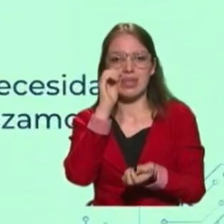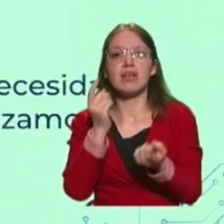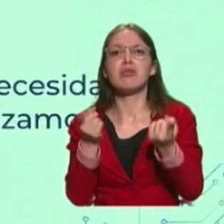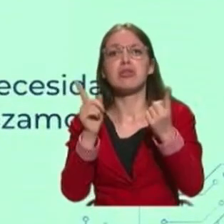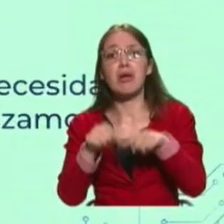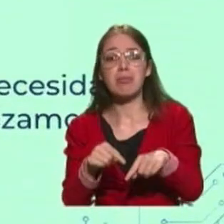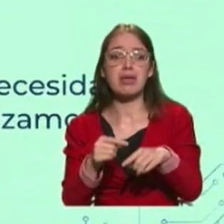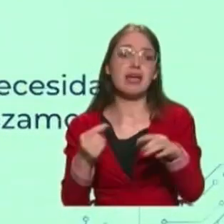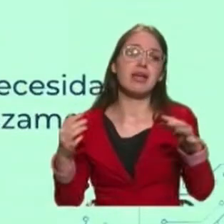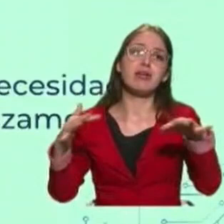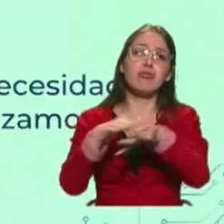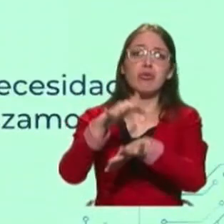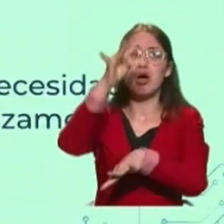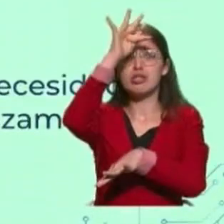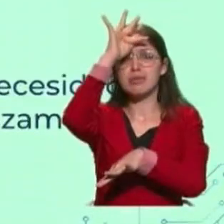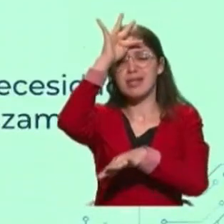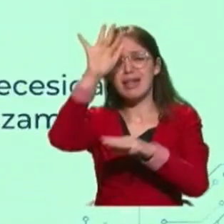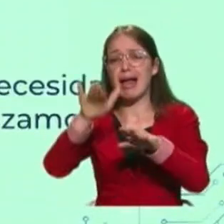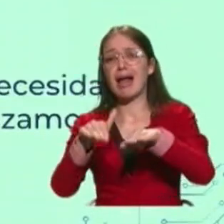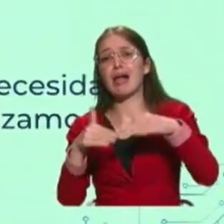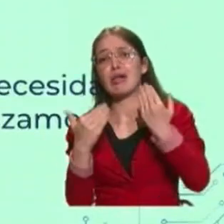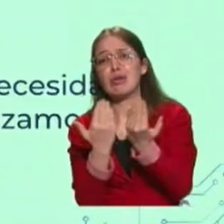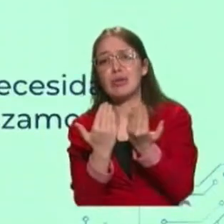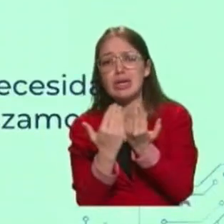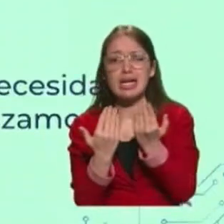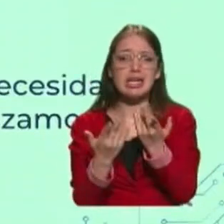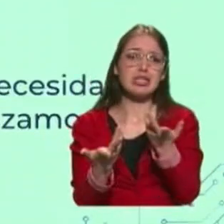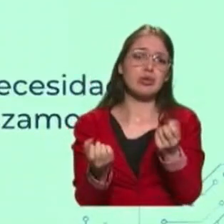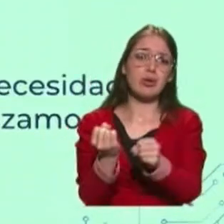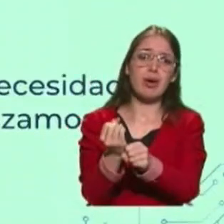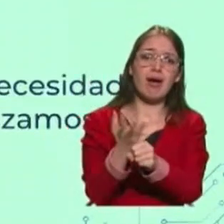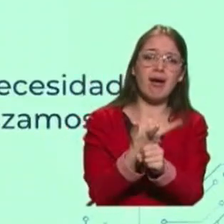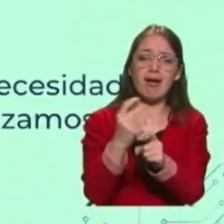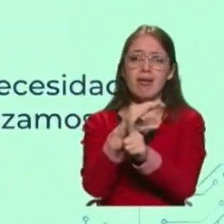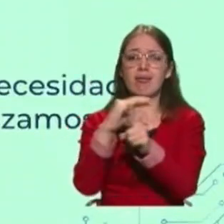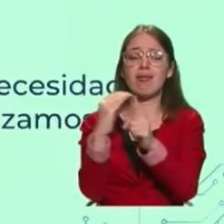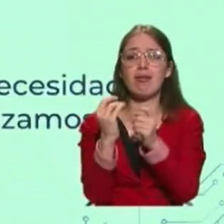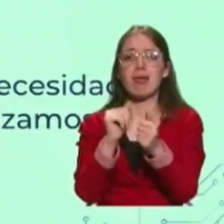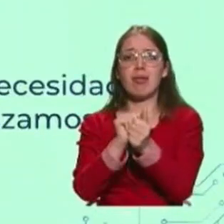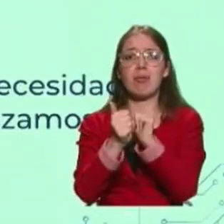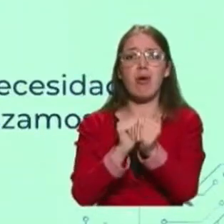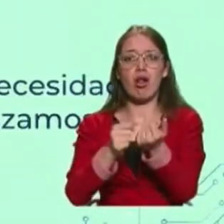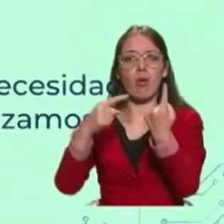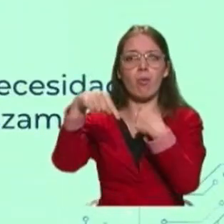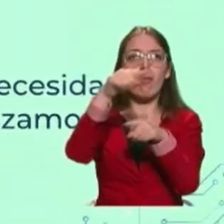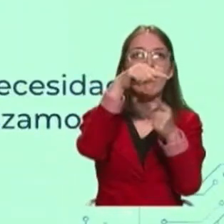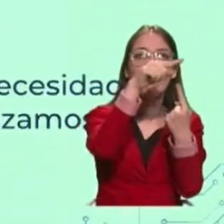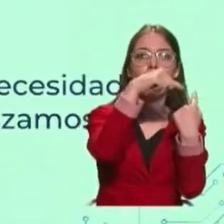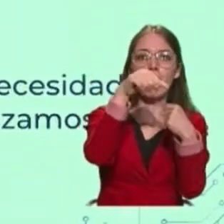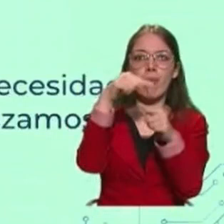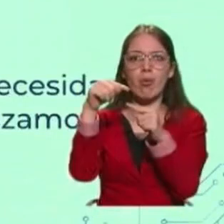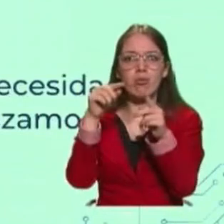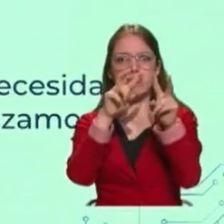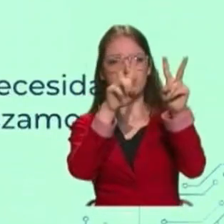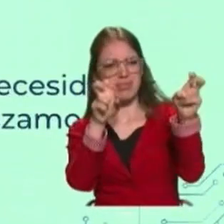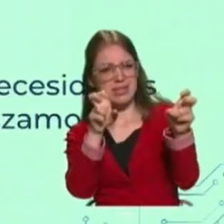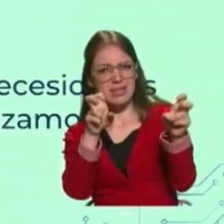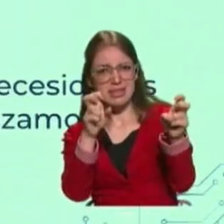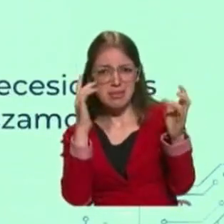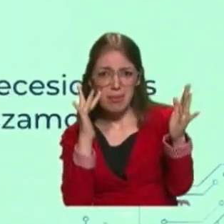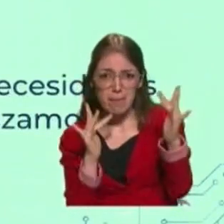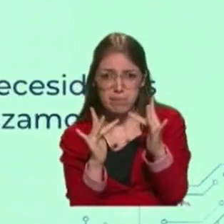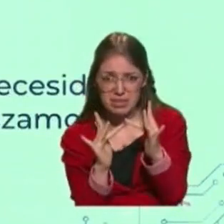hospitalaria infraestructura de educación para el arte la cultura el deporte la recreación que no tiene nada que ver con una ciudad inteligente